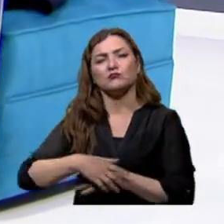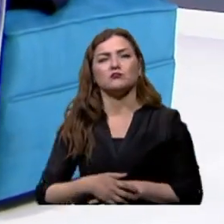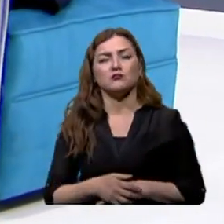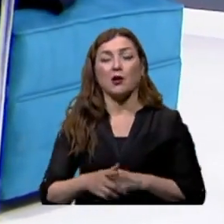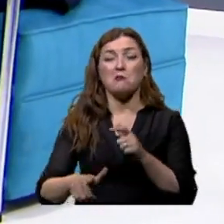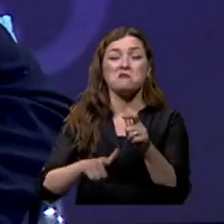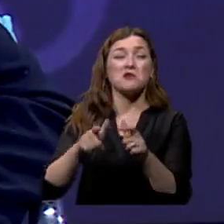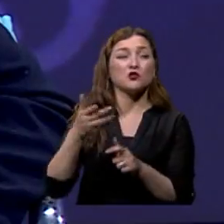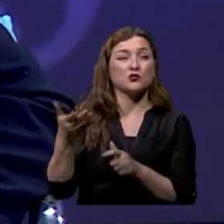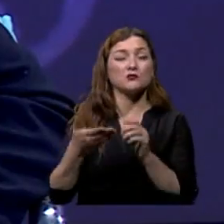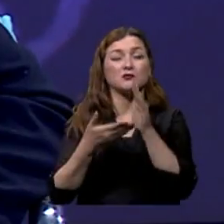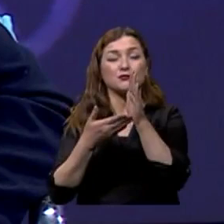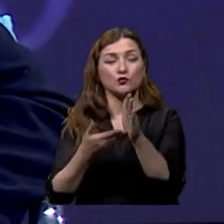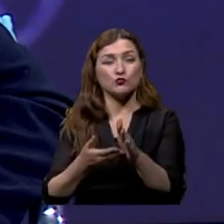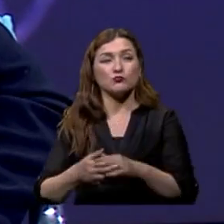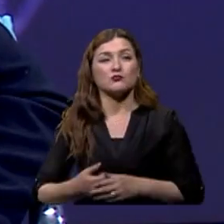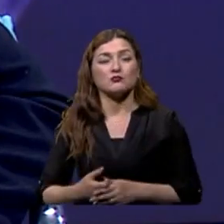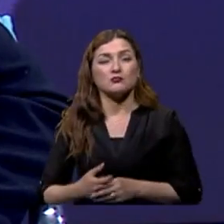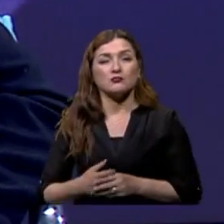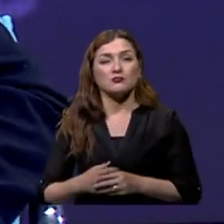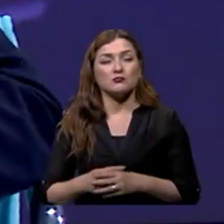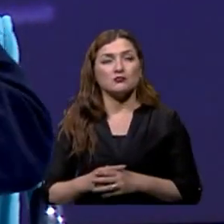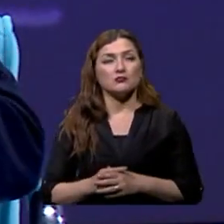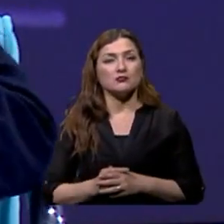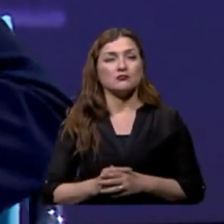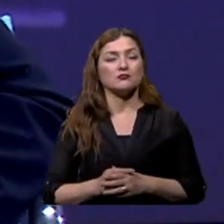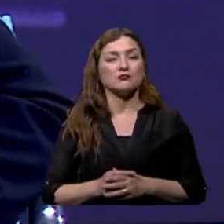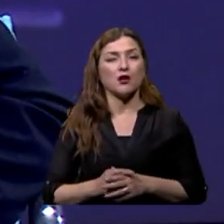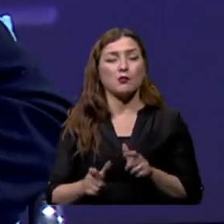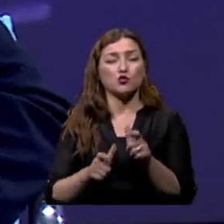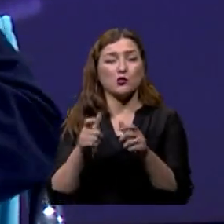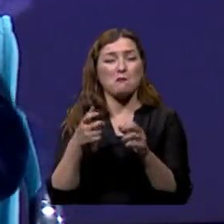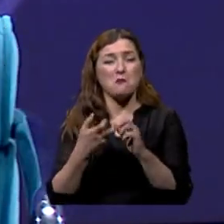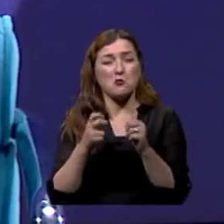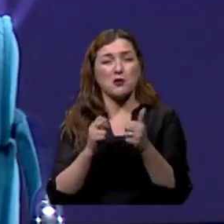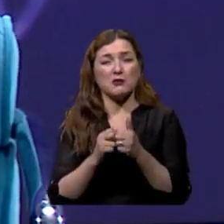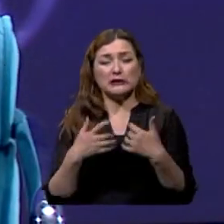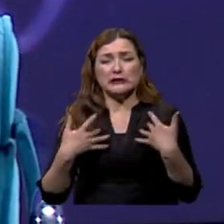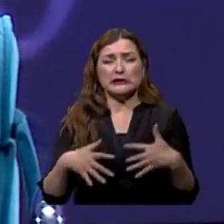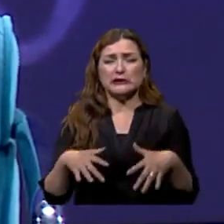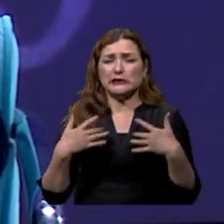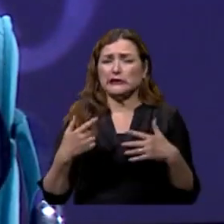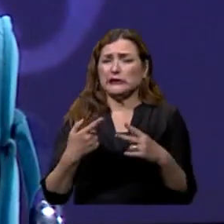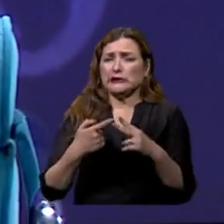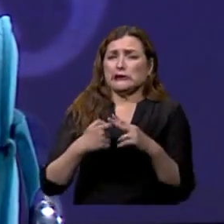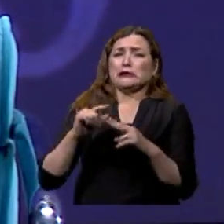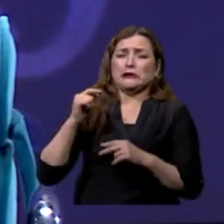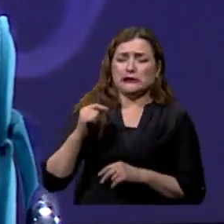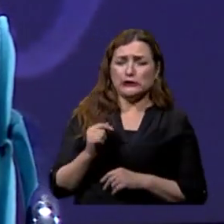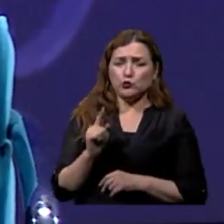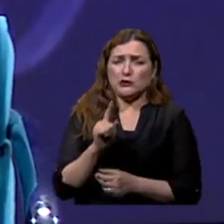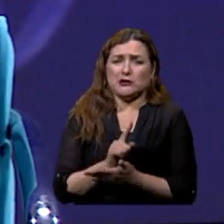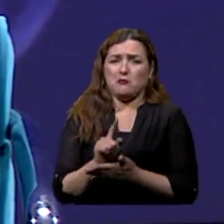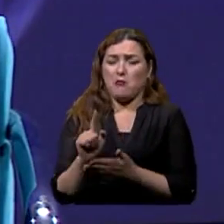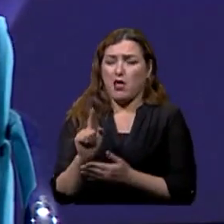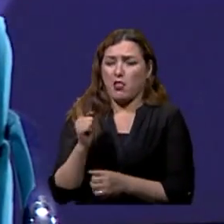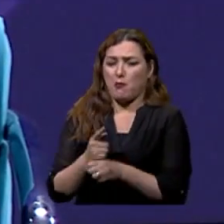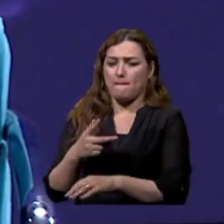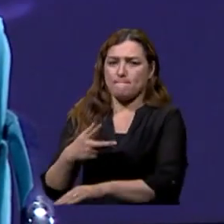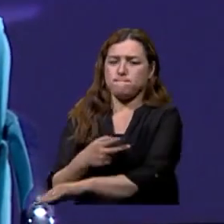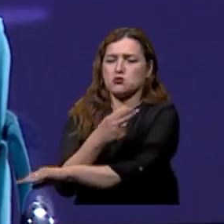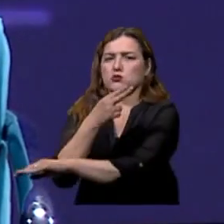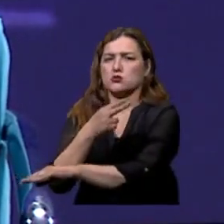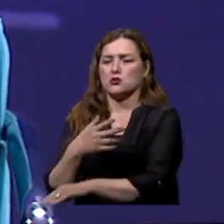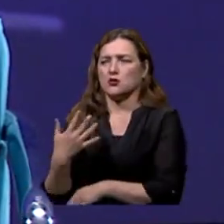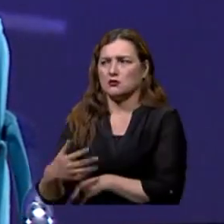decir a esa gente que tal vez está pasando por un proceso en etapas recientes, tal vez hace una semana perdió